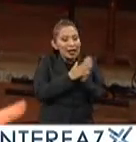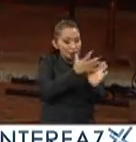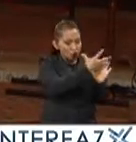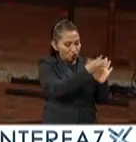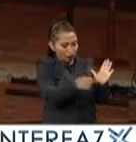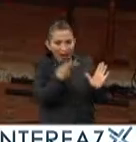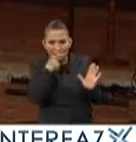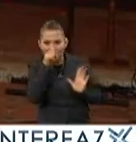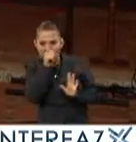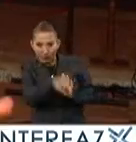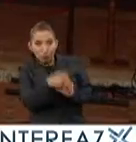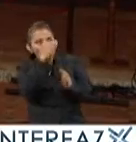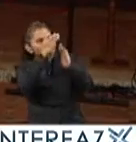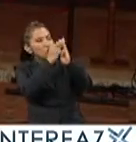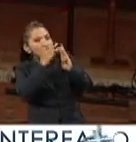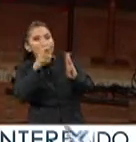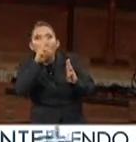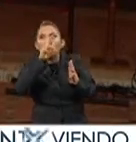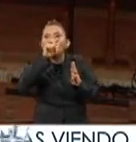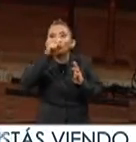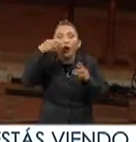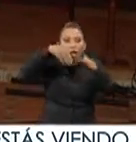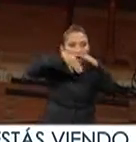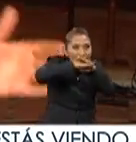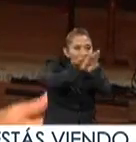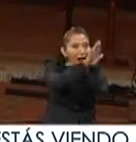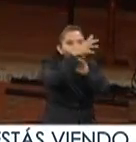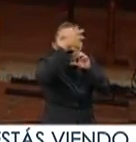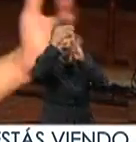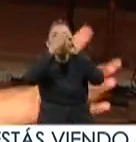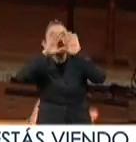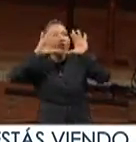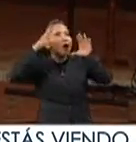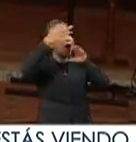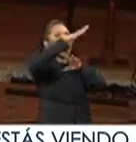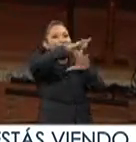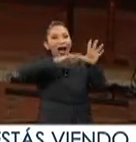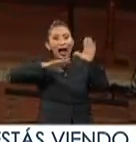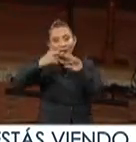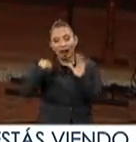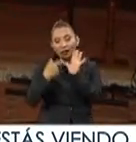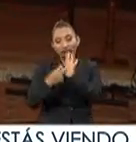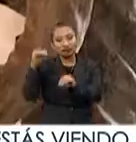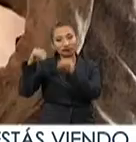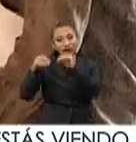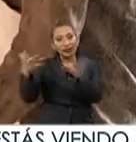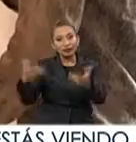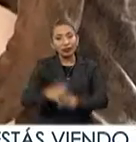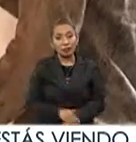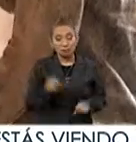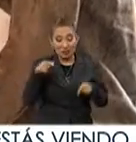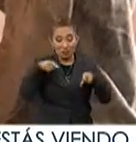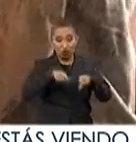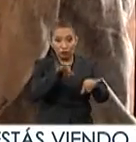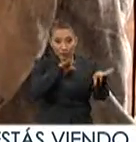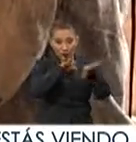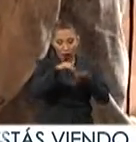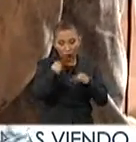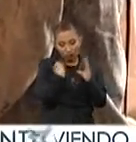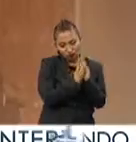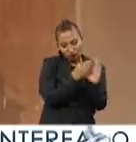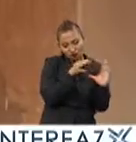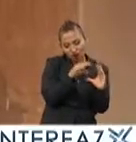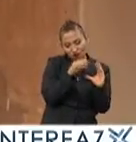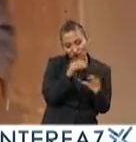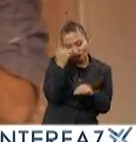que habla justamente de un mundo virtual, el cual pues ya lo pudo recrear. A la par de su labor como